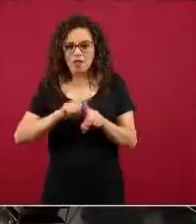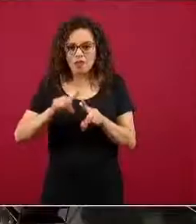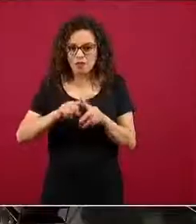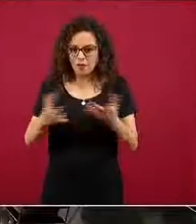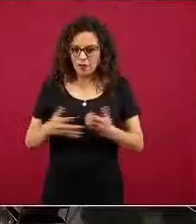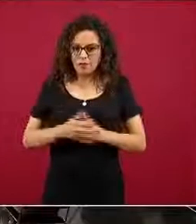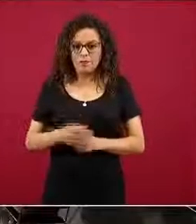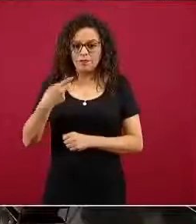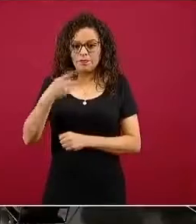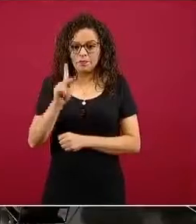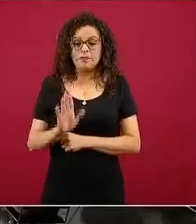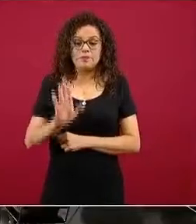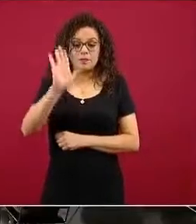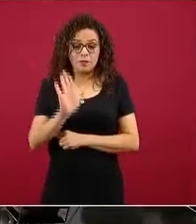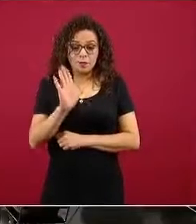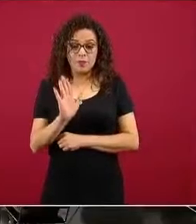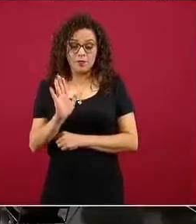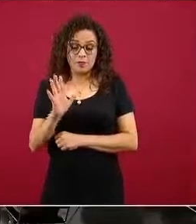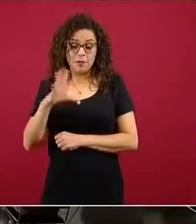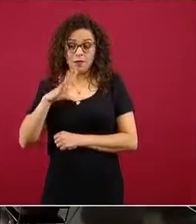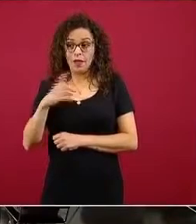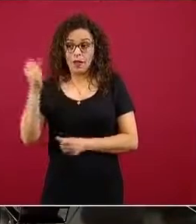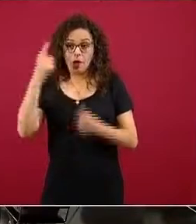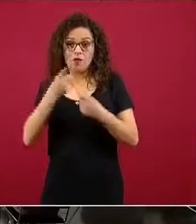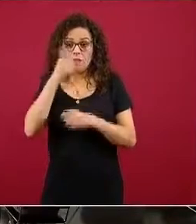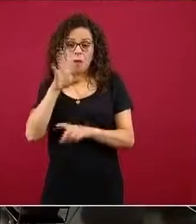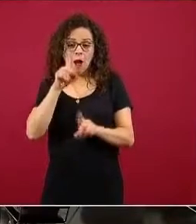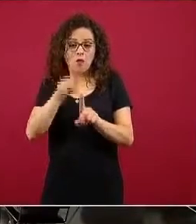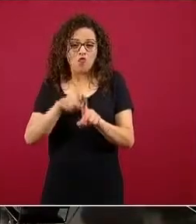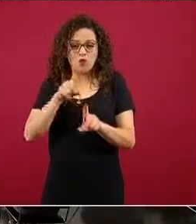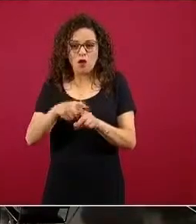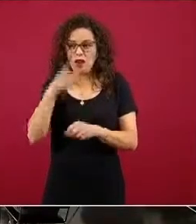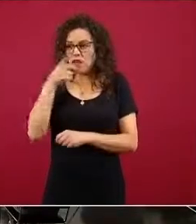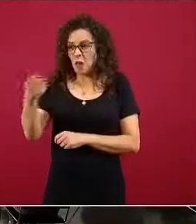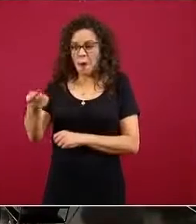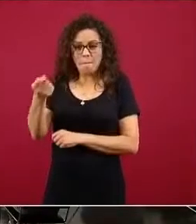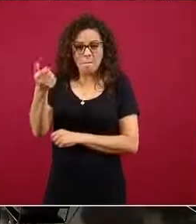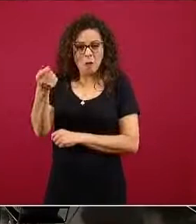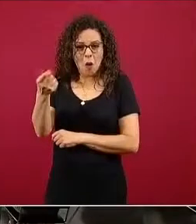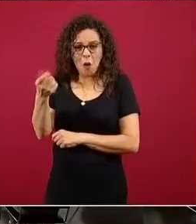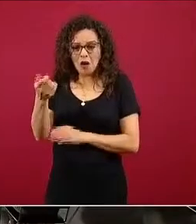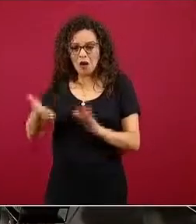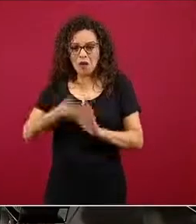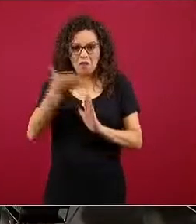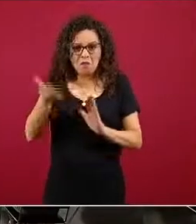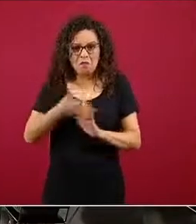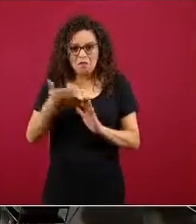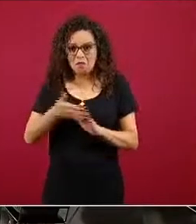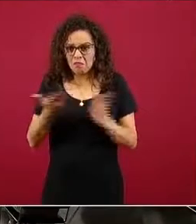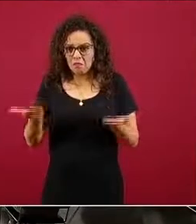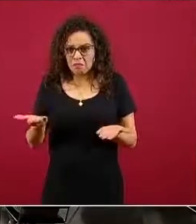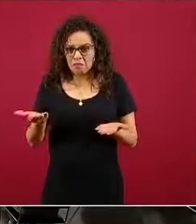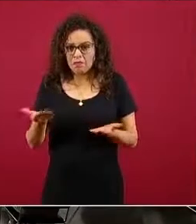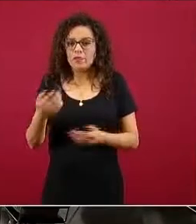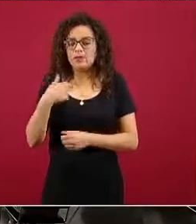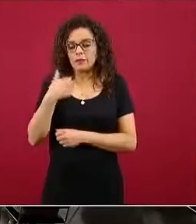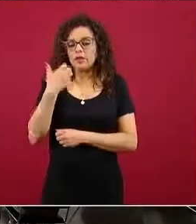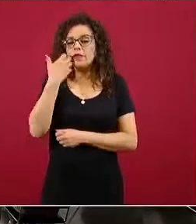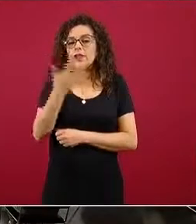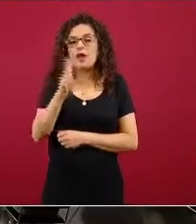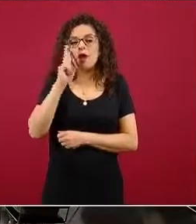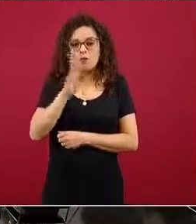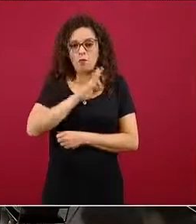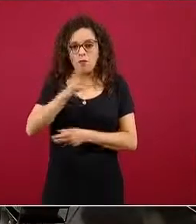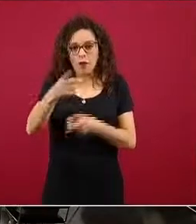al respecto de que son muy poquitas, que al final de cuentas es una burla, que por qué hicieron un acto oficial, etcétera. Entonces me gustaría un comentario